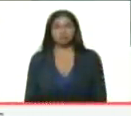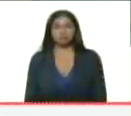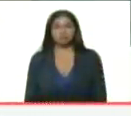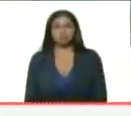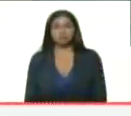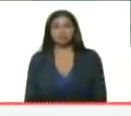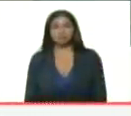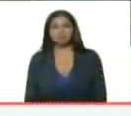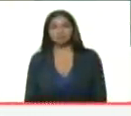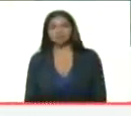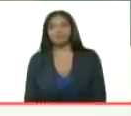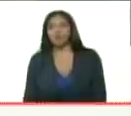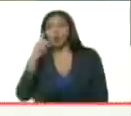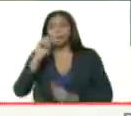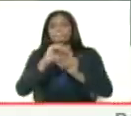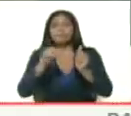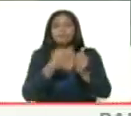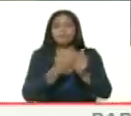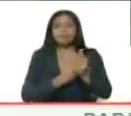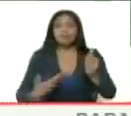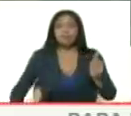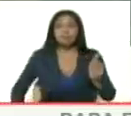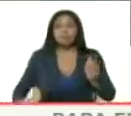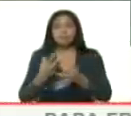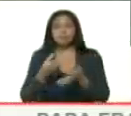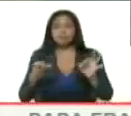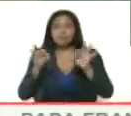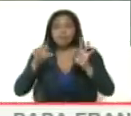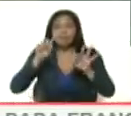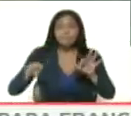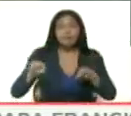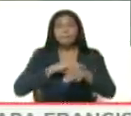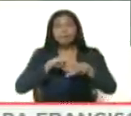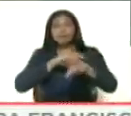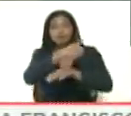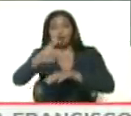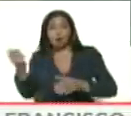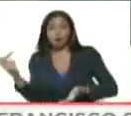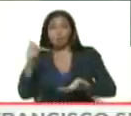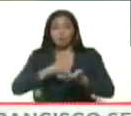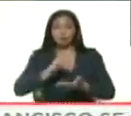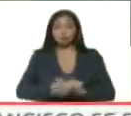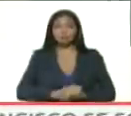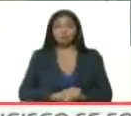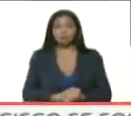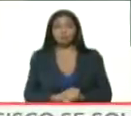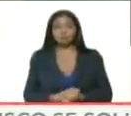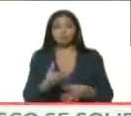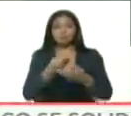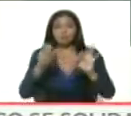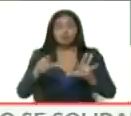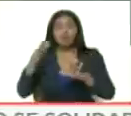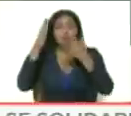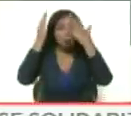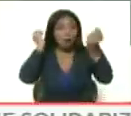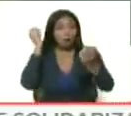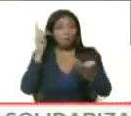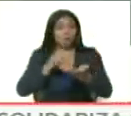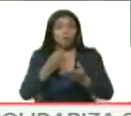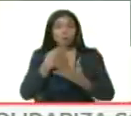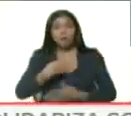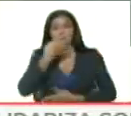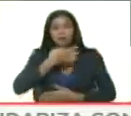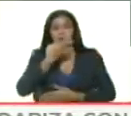Excelentísimo vicepresidenta, excelentísimos ministros, excelentísimos embajadores, buenas